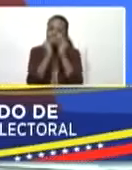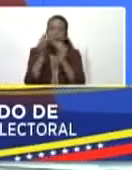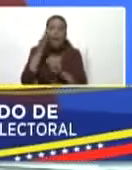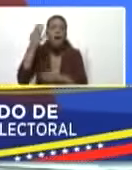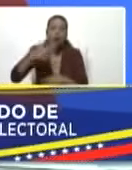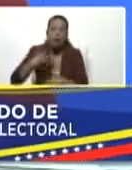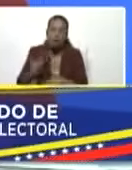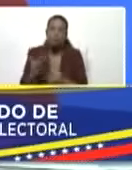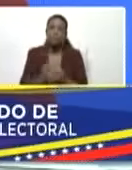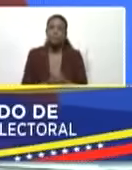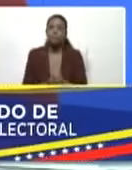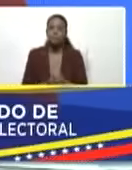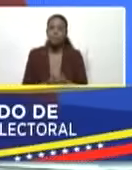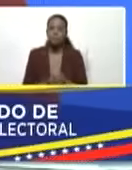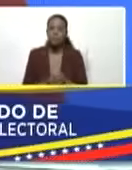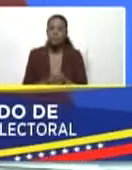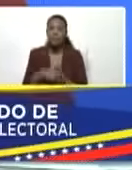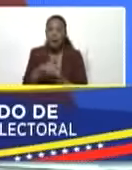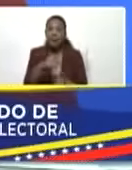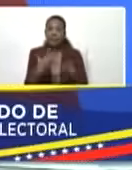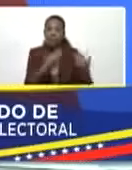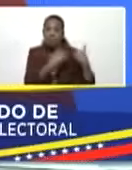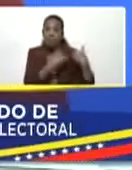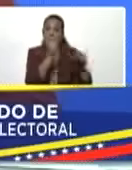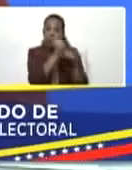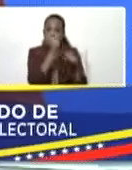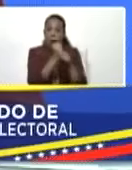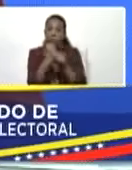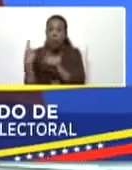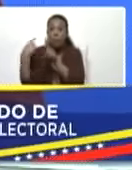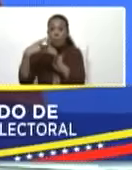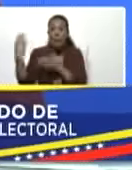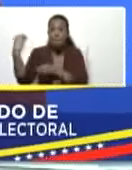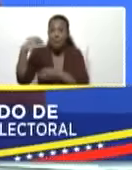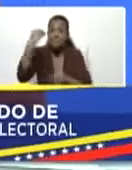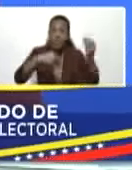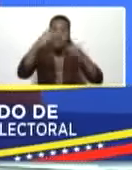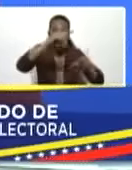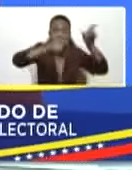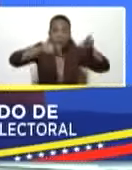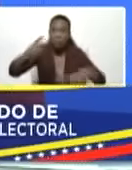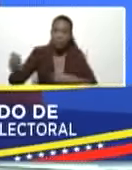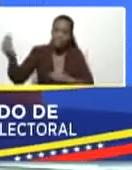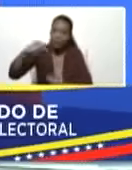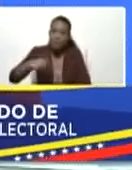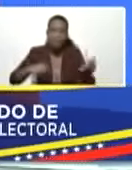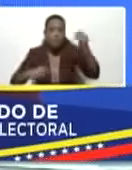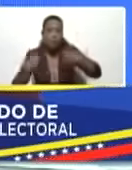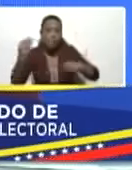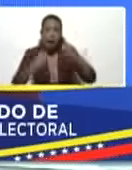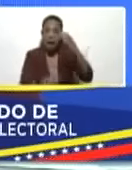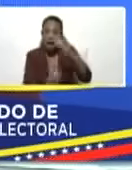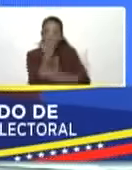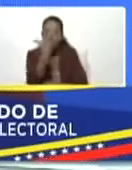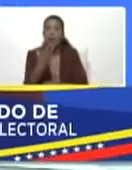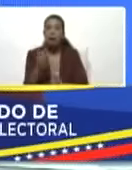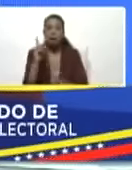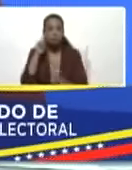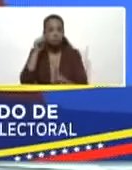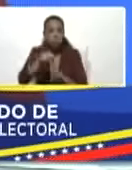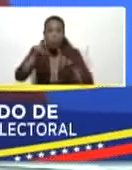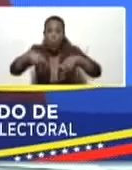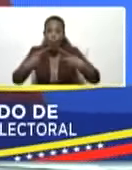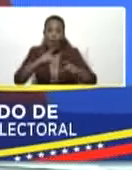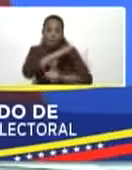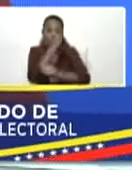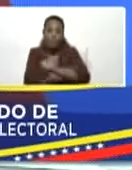tenemos. Y en esta tarea de sumar, en esta tarea de construir esta nueva